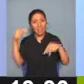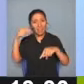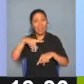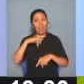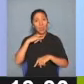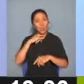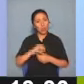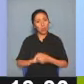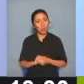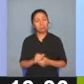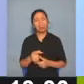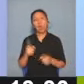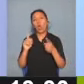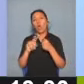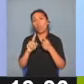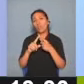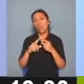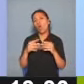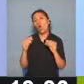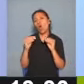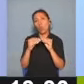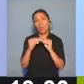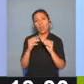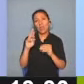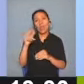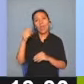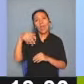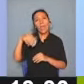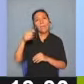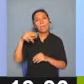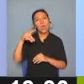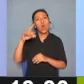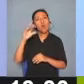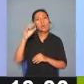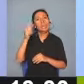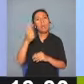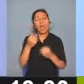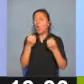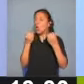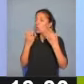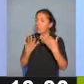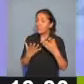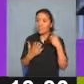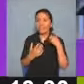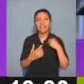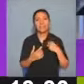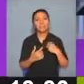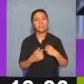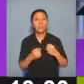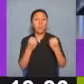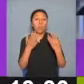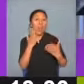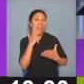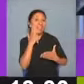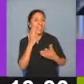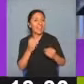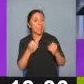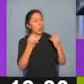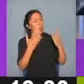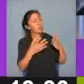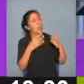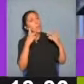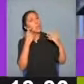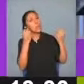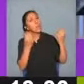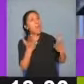contacto con nuestro compañero Nicolás ramonda quien tiene esta información cómo estás Nico Buenas tardes cómo están muy